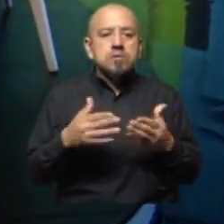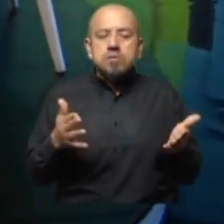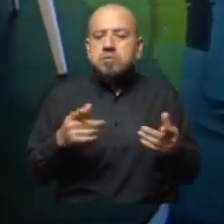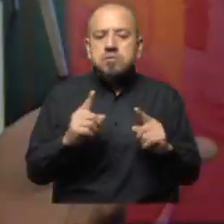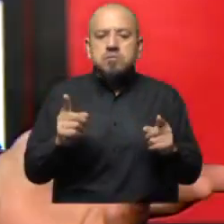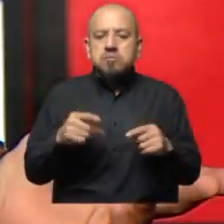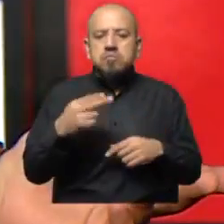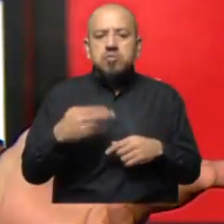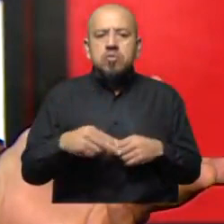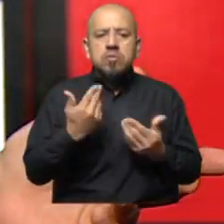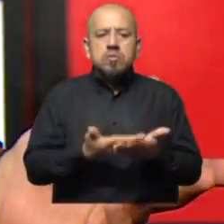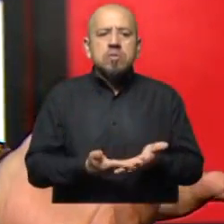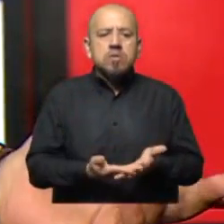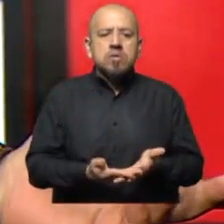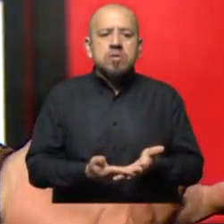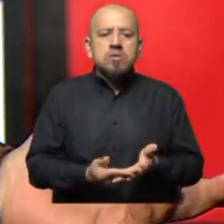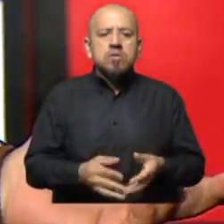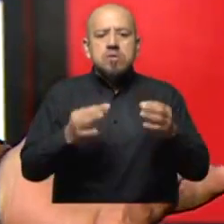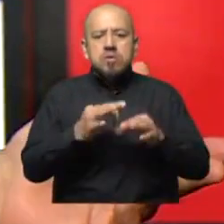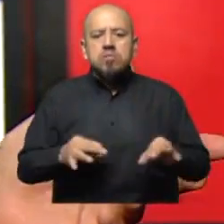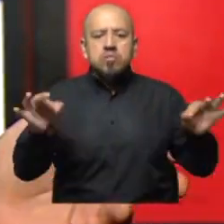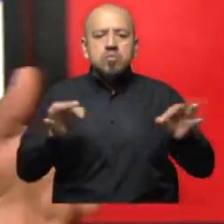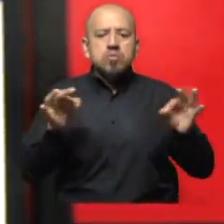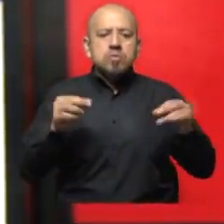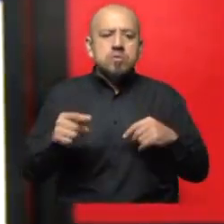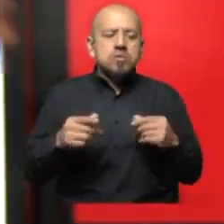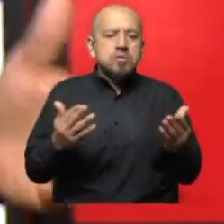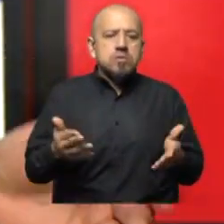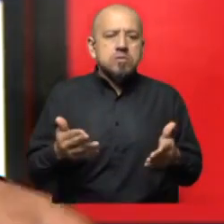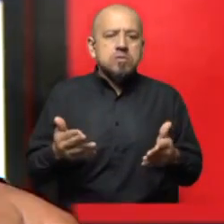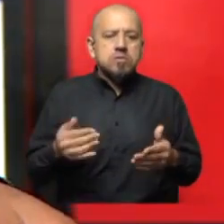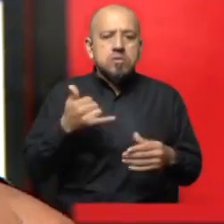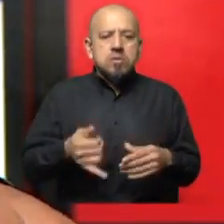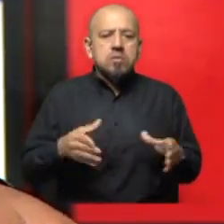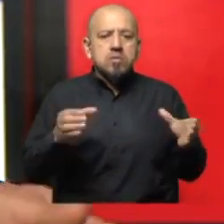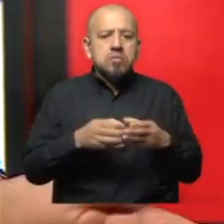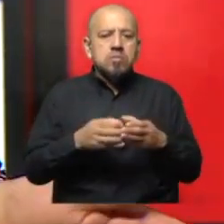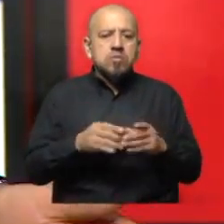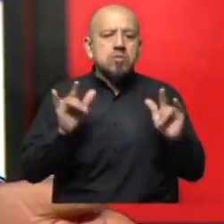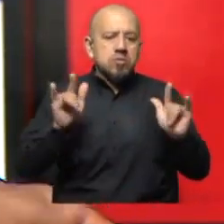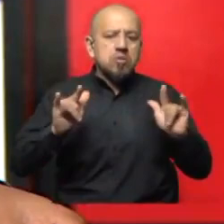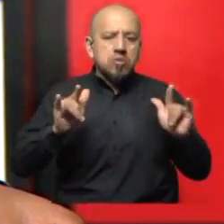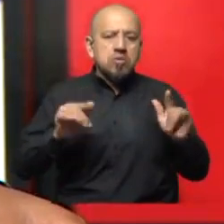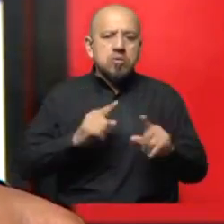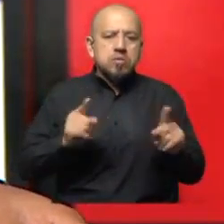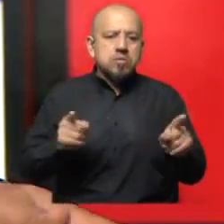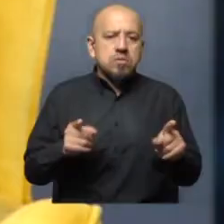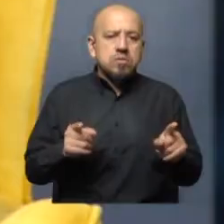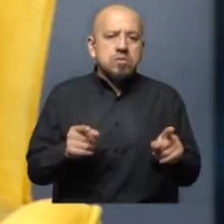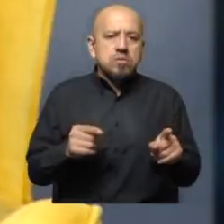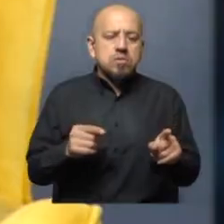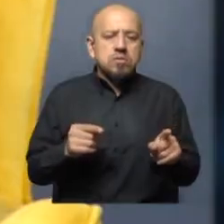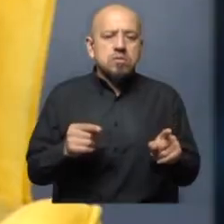que quería vivir de la música de una banda exitosa no no no venía por ahí